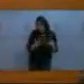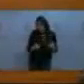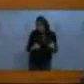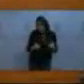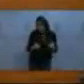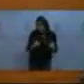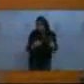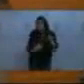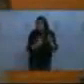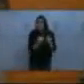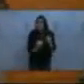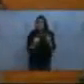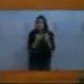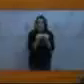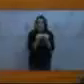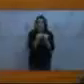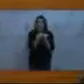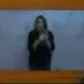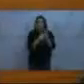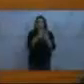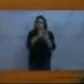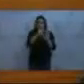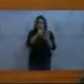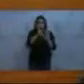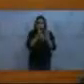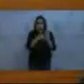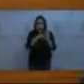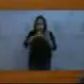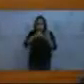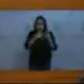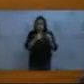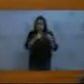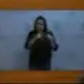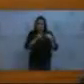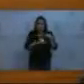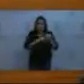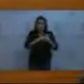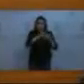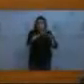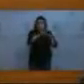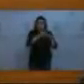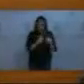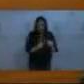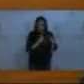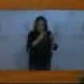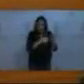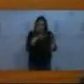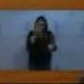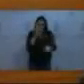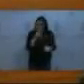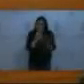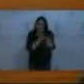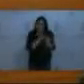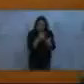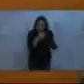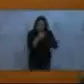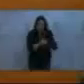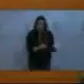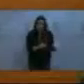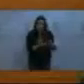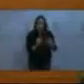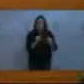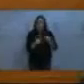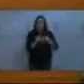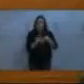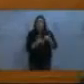Ninguno de estos 2 puntos se está cumpliendo actualmente en el Principado de Asturias. Como usted bien sabe, el 1 de abril, lo acaba de mencionar, se pondrán en marcha las